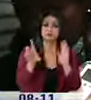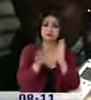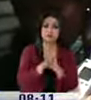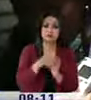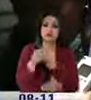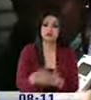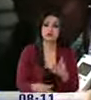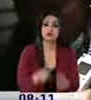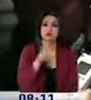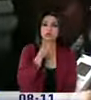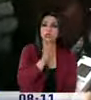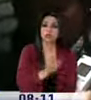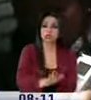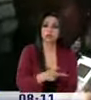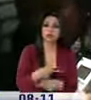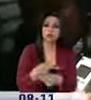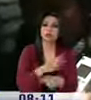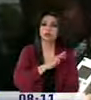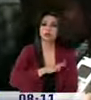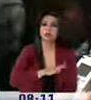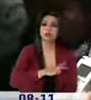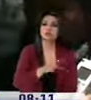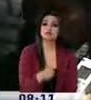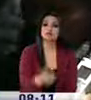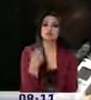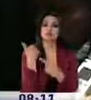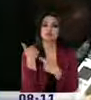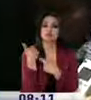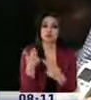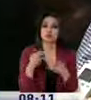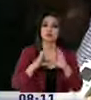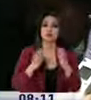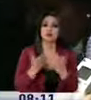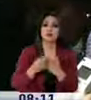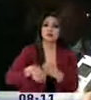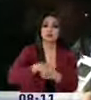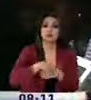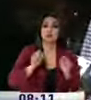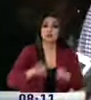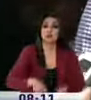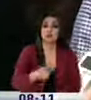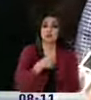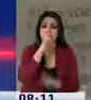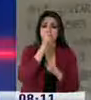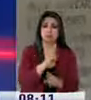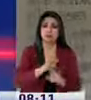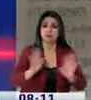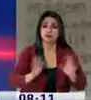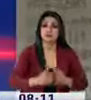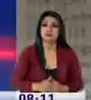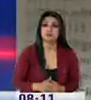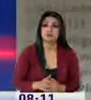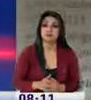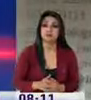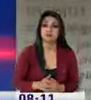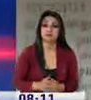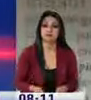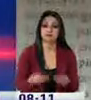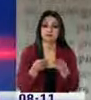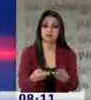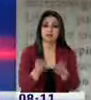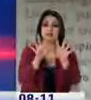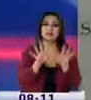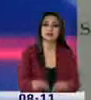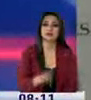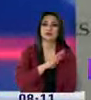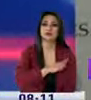procedimiento que le corresponde evacuar al Consejo Metropolitano de Quito, a la Comisión de Mesa, y en ese sentido yo seré respetuoso de aquello. La petición fue entregada a la Secretaría